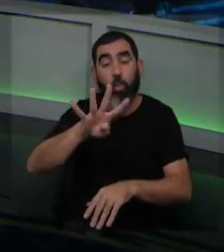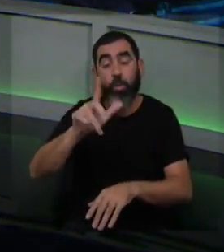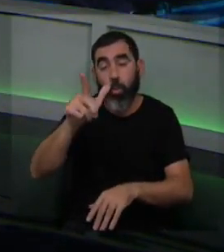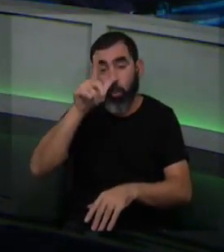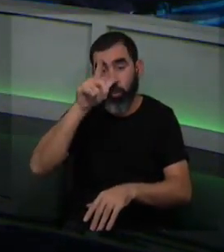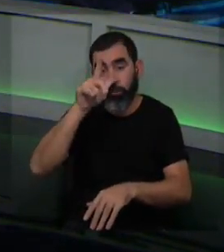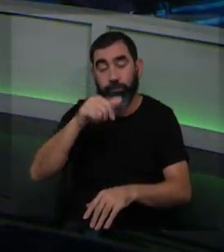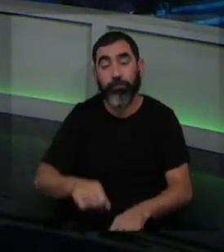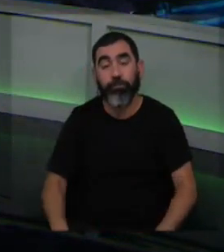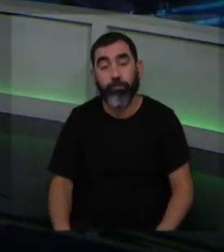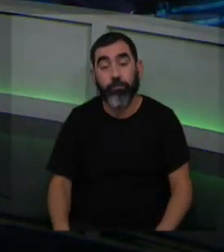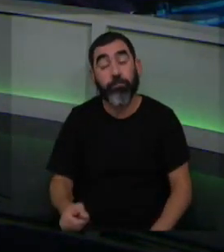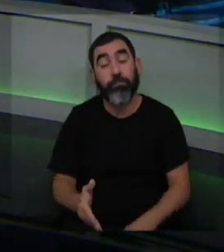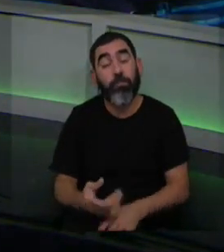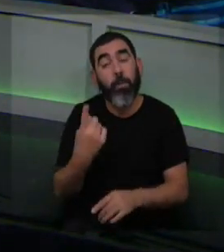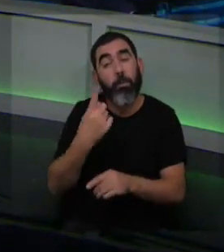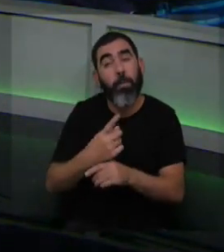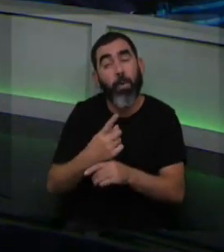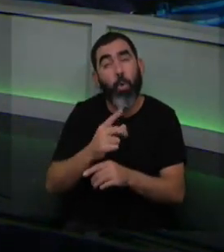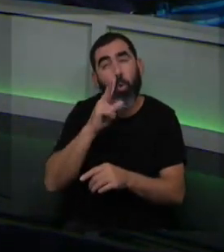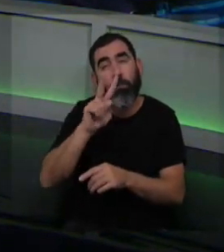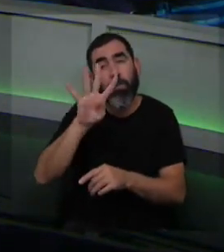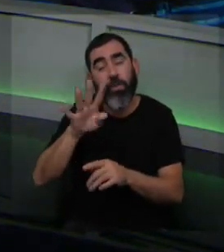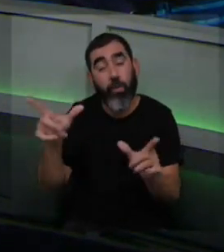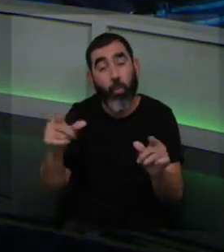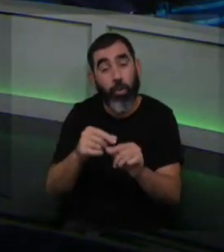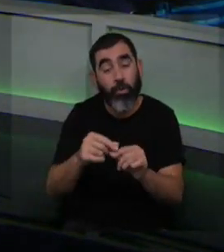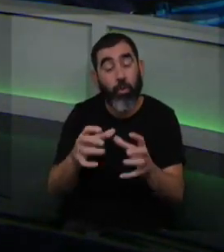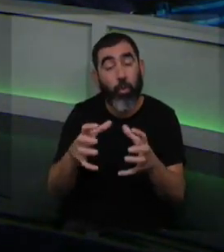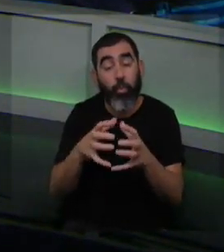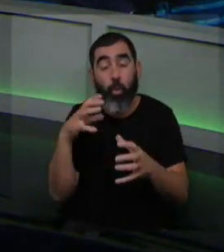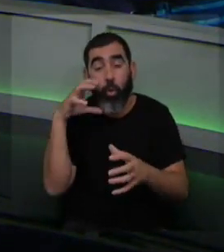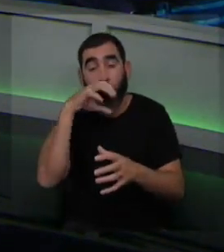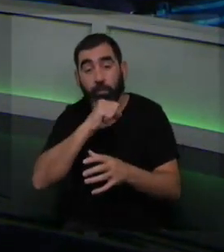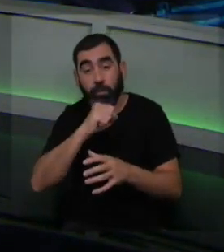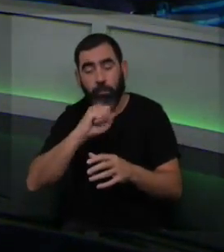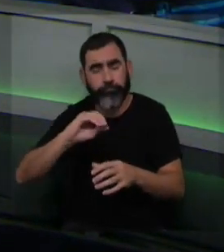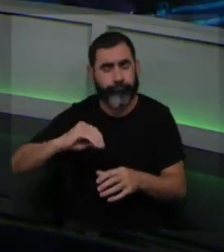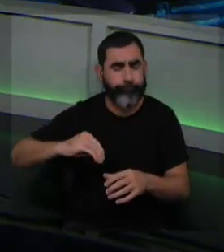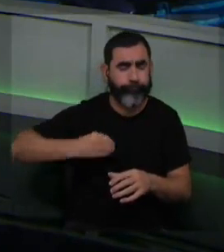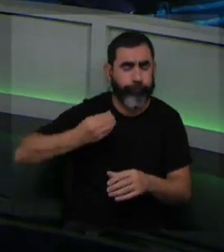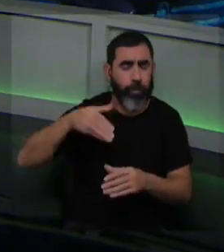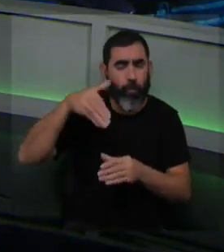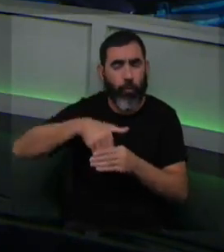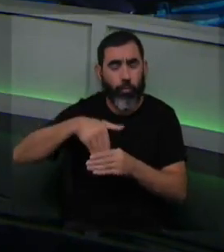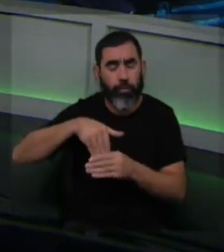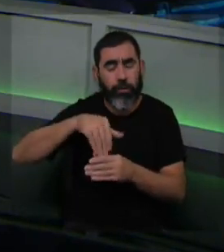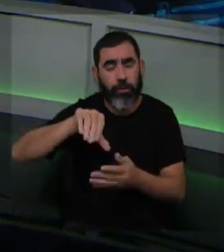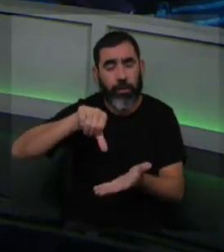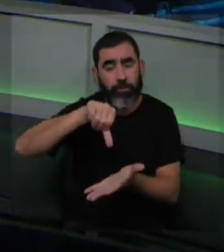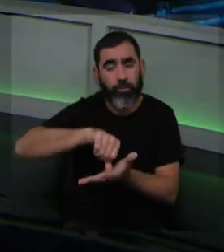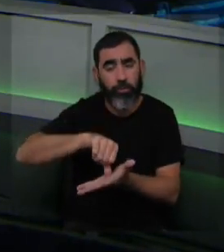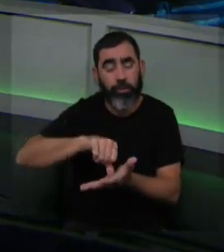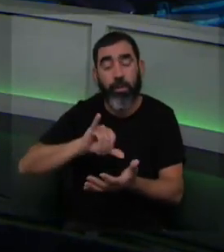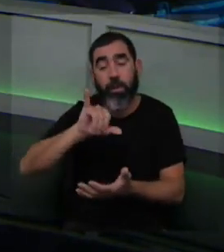julio. Inicialmente estaban previstas para finales del 2024. El Partido Conservador cosechó una severa derrota en las elecciones locales de inicios